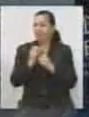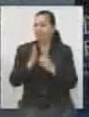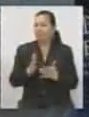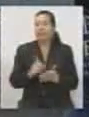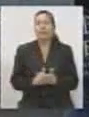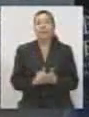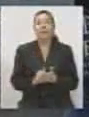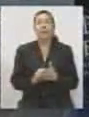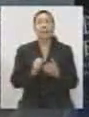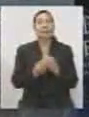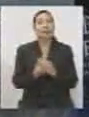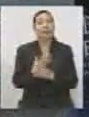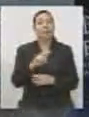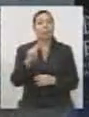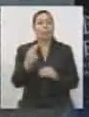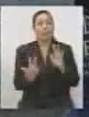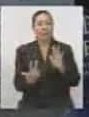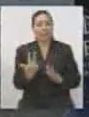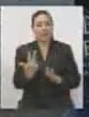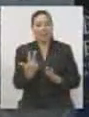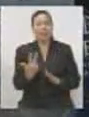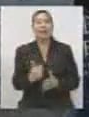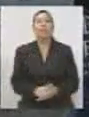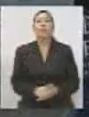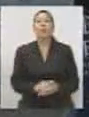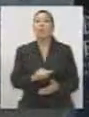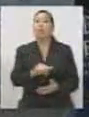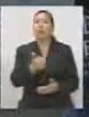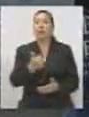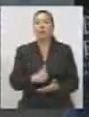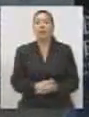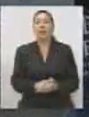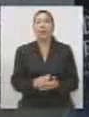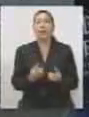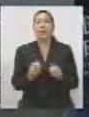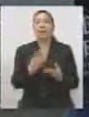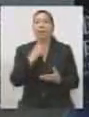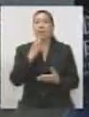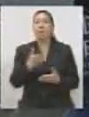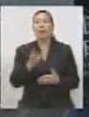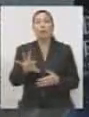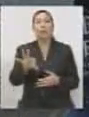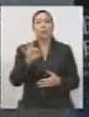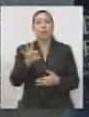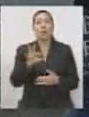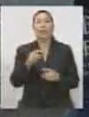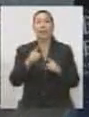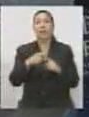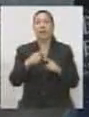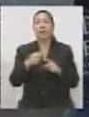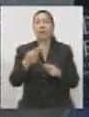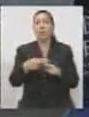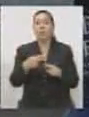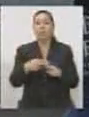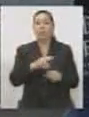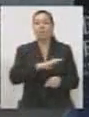sentencia de septiembre del año 2013, dice, de otro lado, en tanto el demandante solicita que el tribunal lo